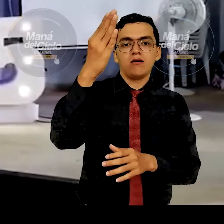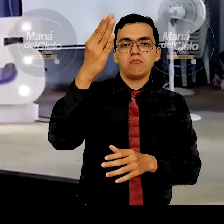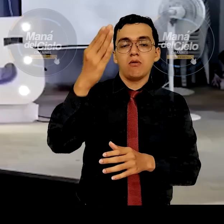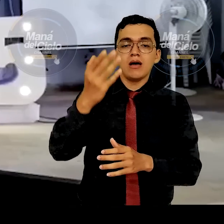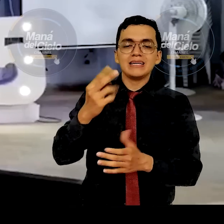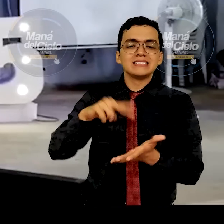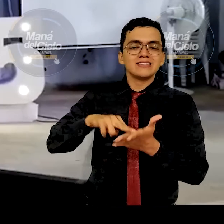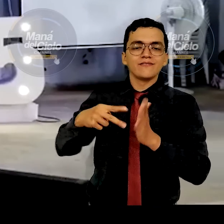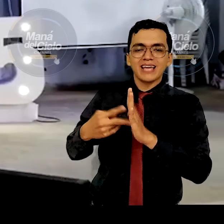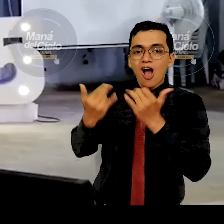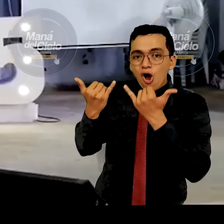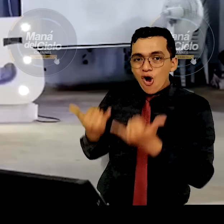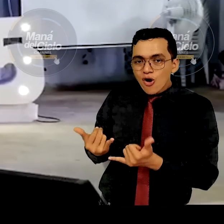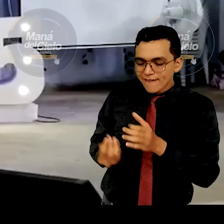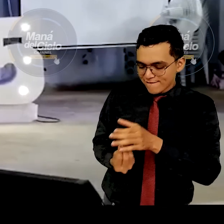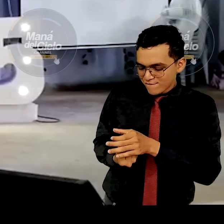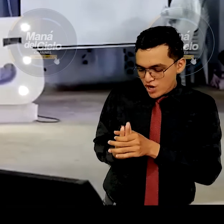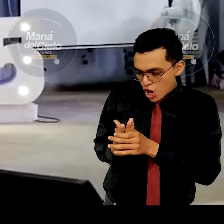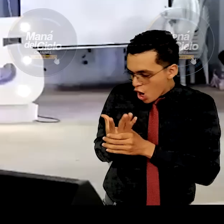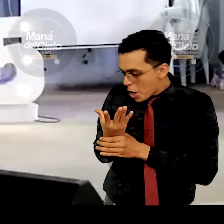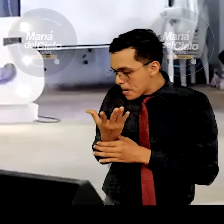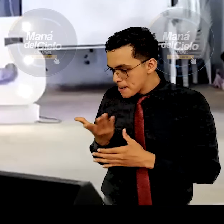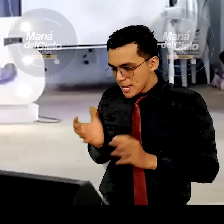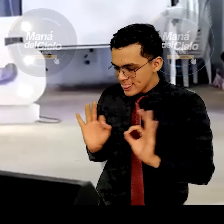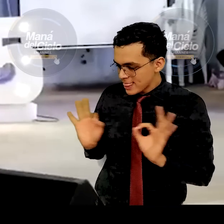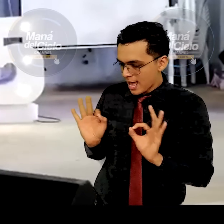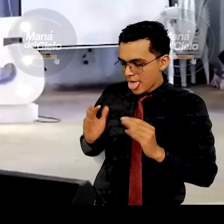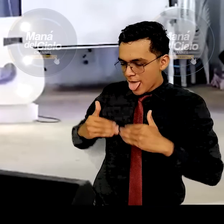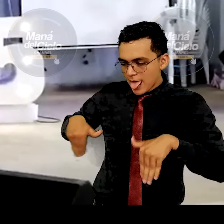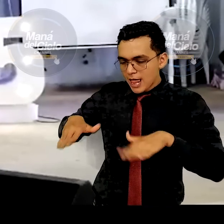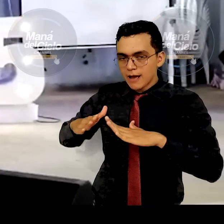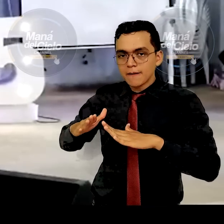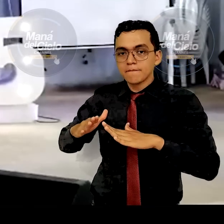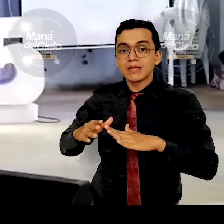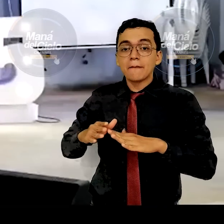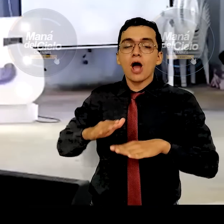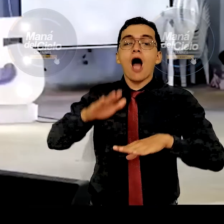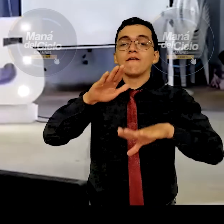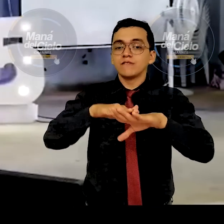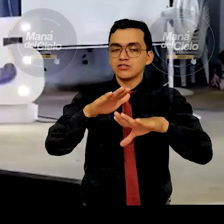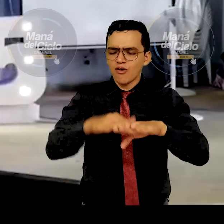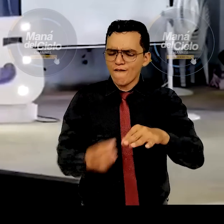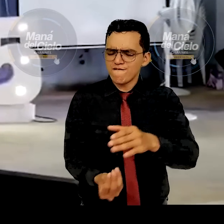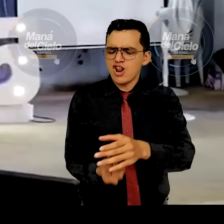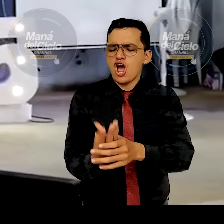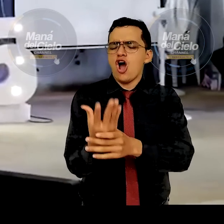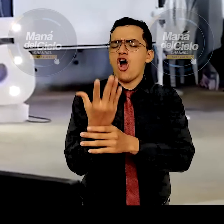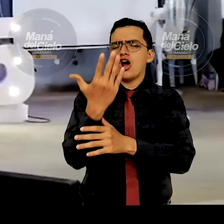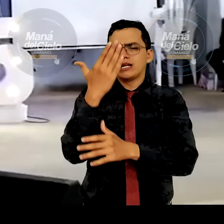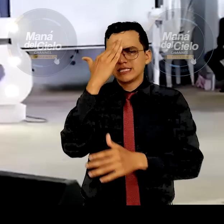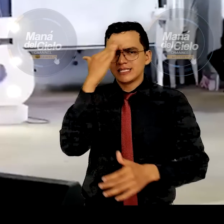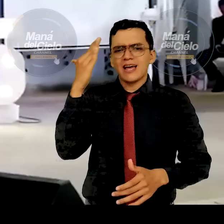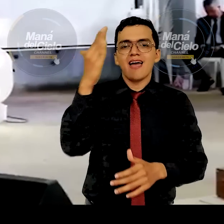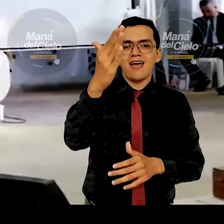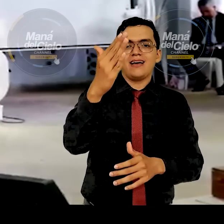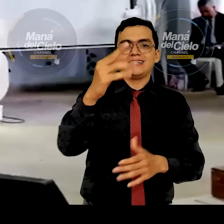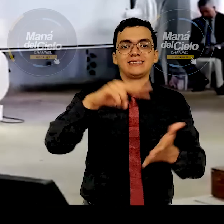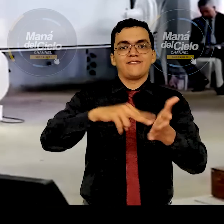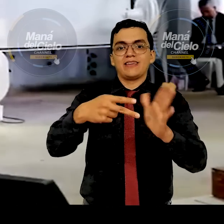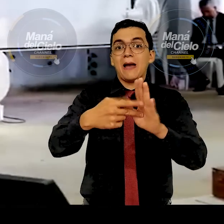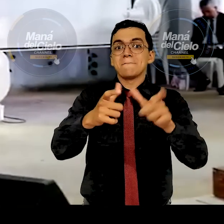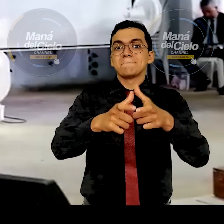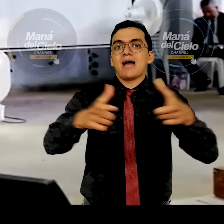Florecerá. Dice, profusamente, sí, mucho, abundante. Y está frente a un desierto.